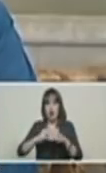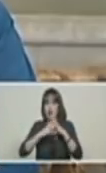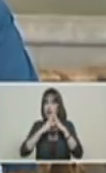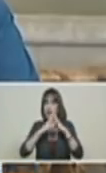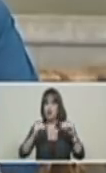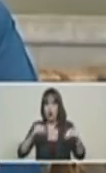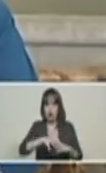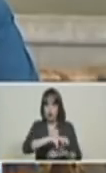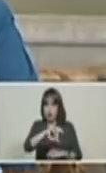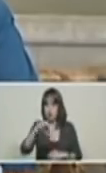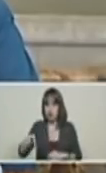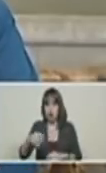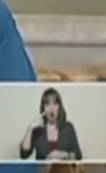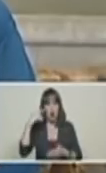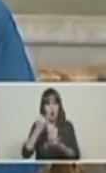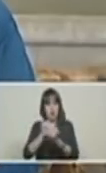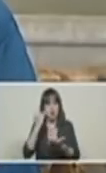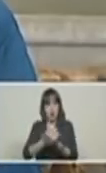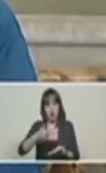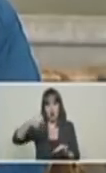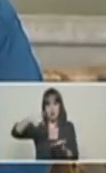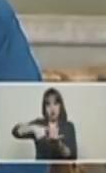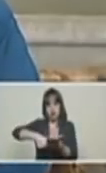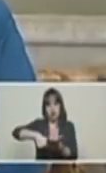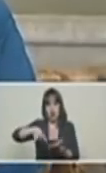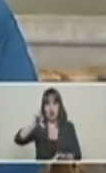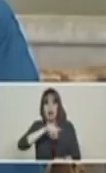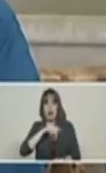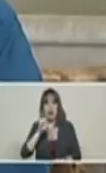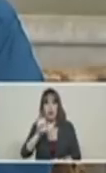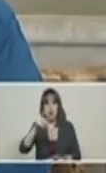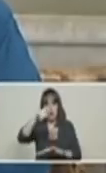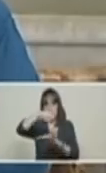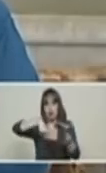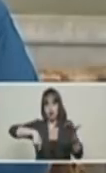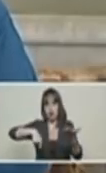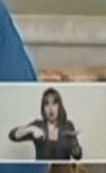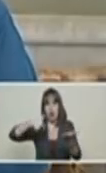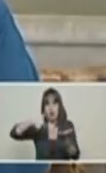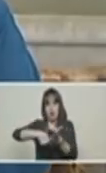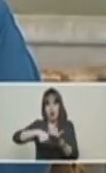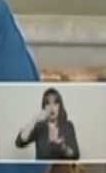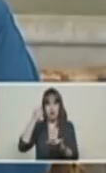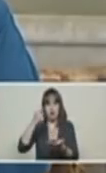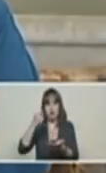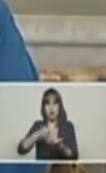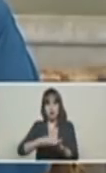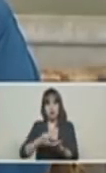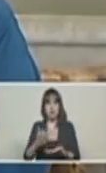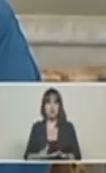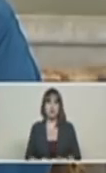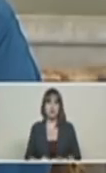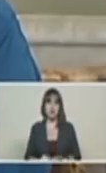en periodo de prueba el nuevo sistema de carnet de la patria y de biopago que va